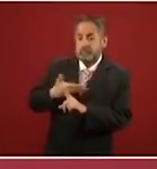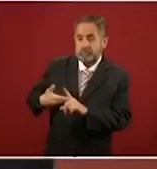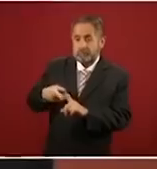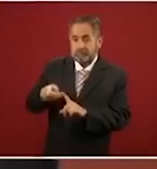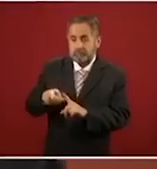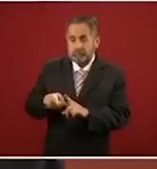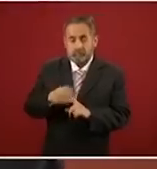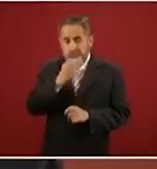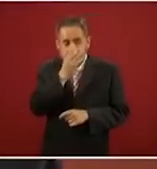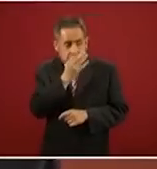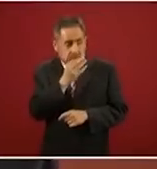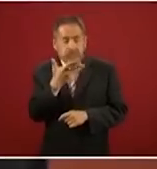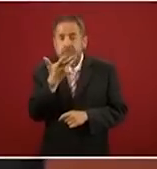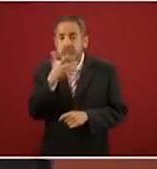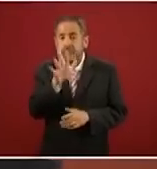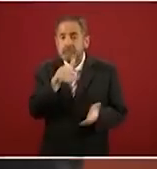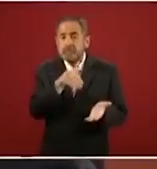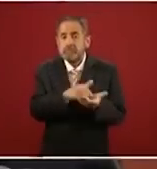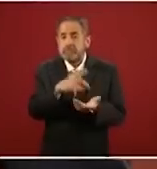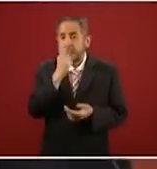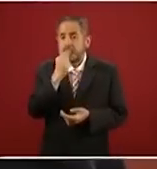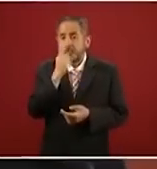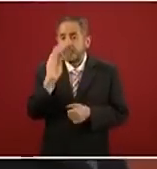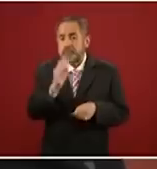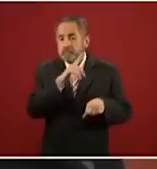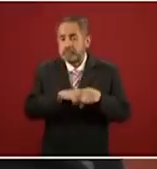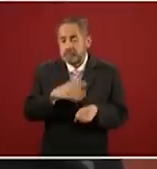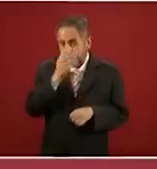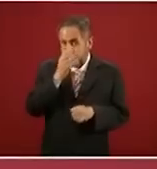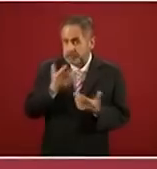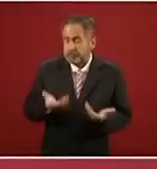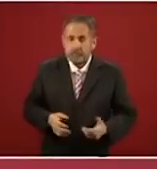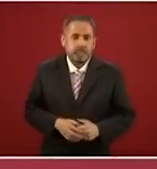10.000 elementos de la policía federal